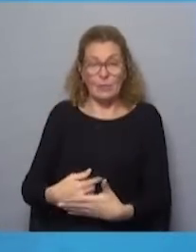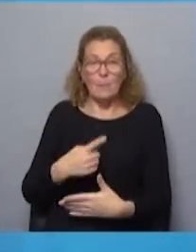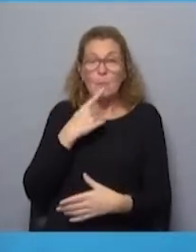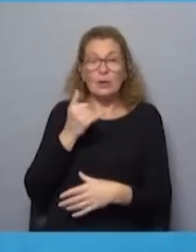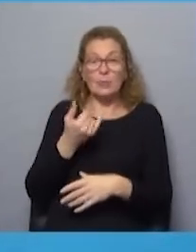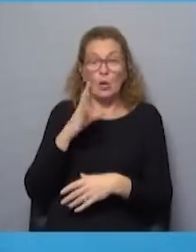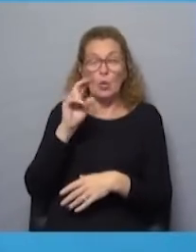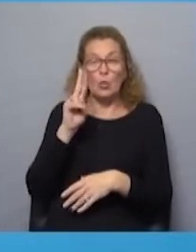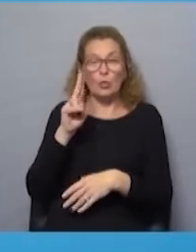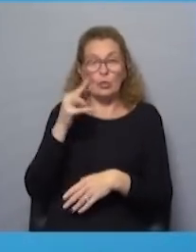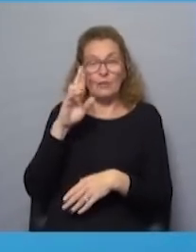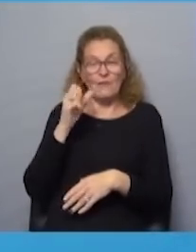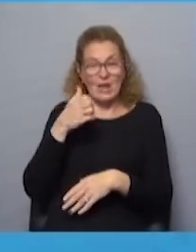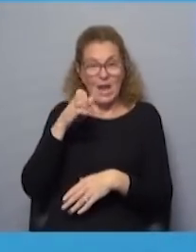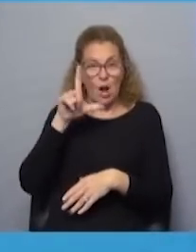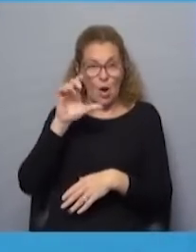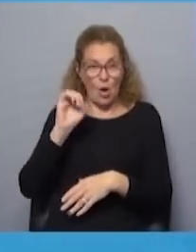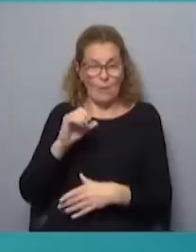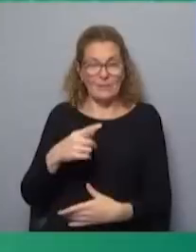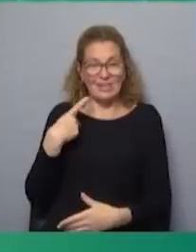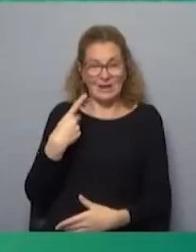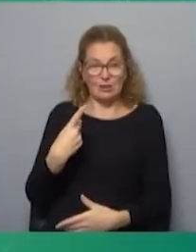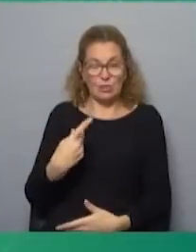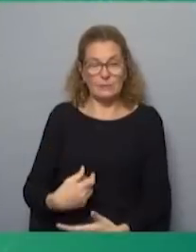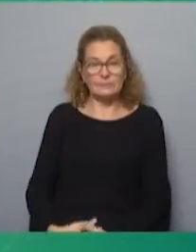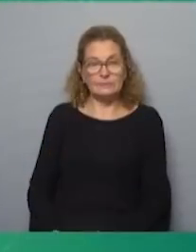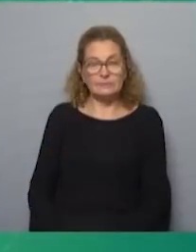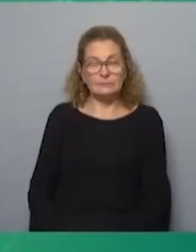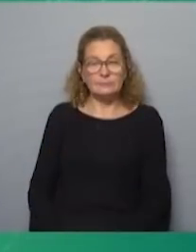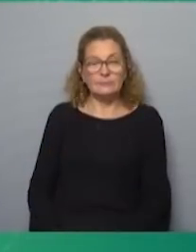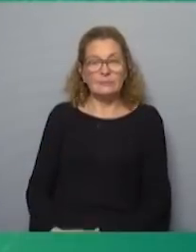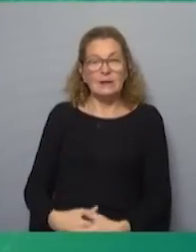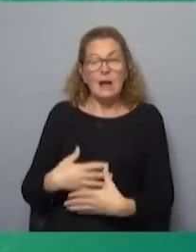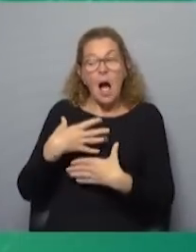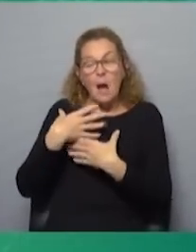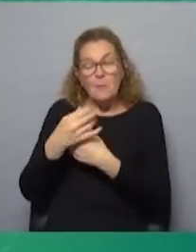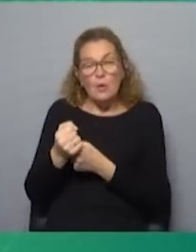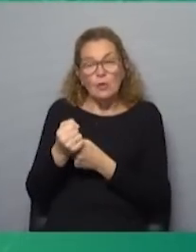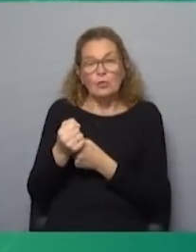con curbelo el director nacional de puertos el asesoramiento